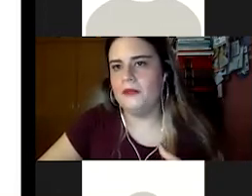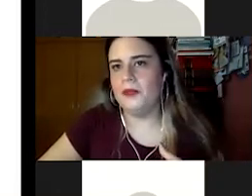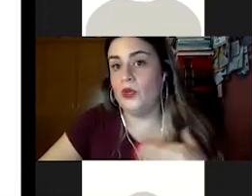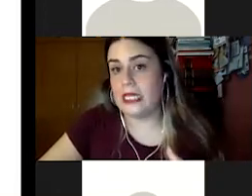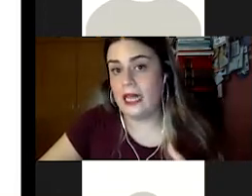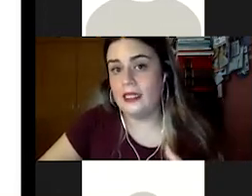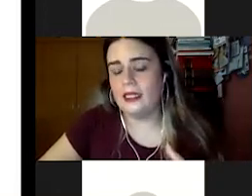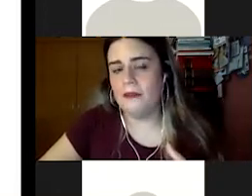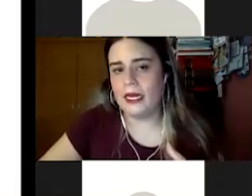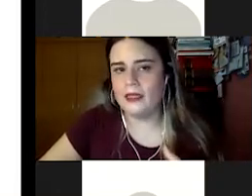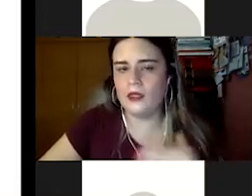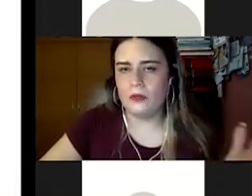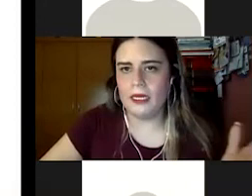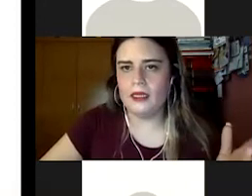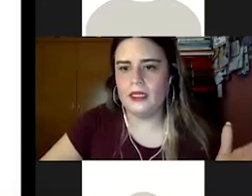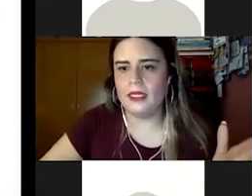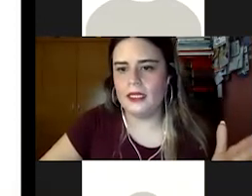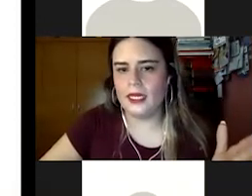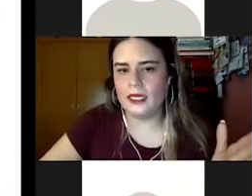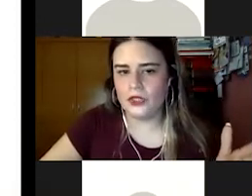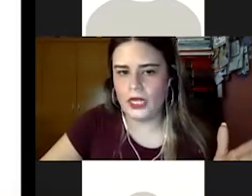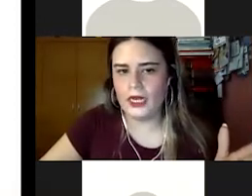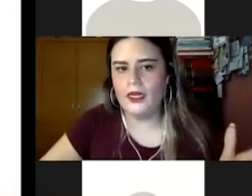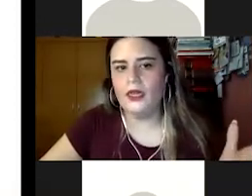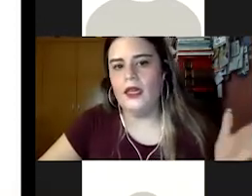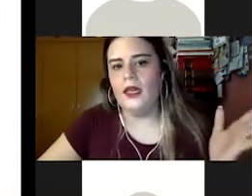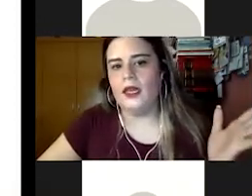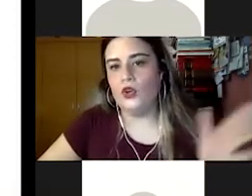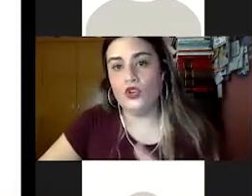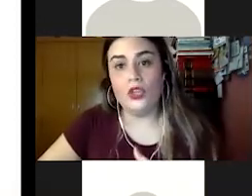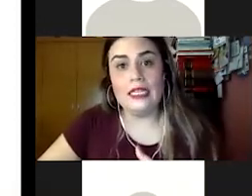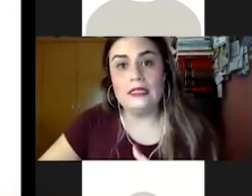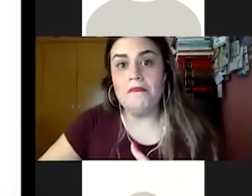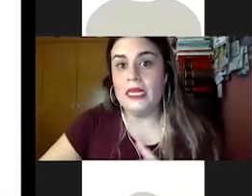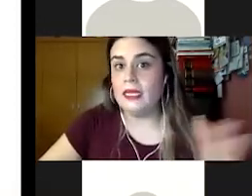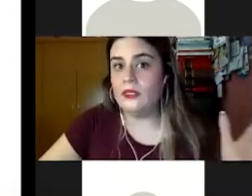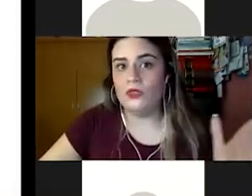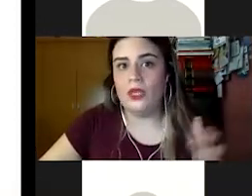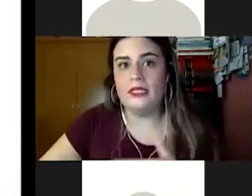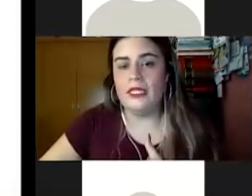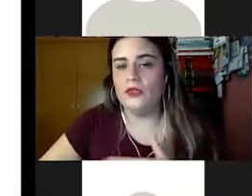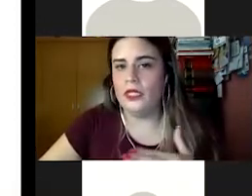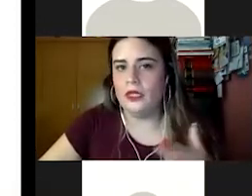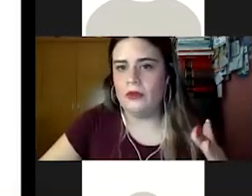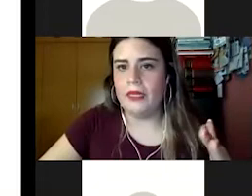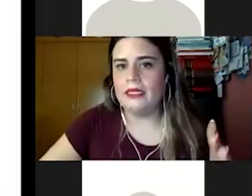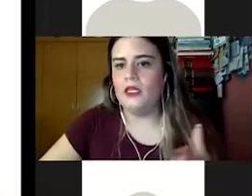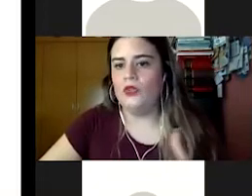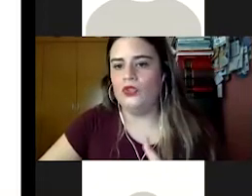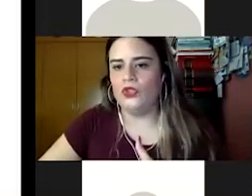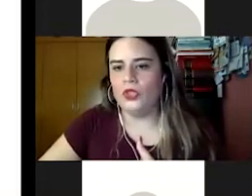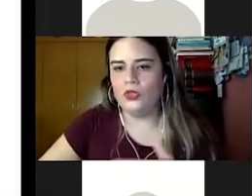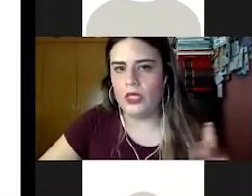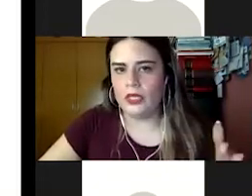metas priorizadas en el país que son parte de la estrategia nacional. No todas las metas, no todas las 169 metas ni